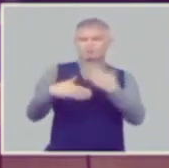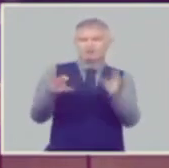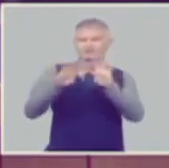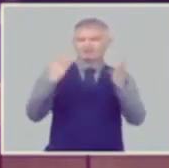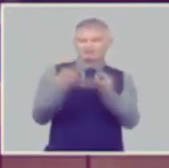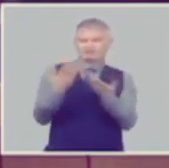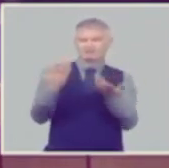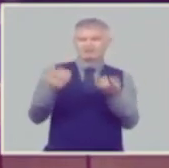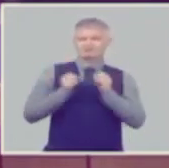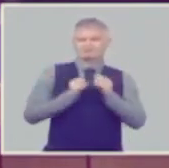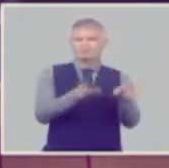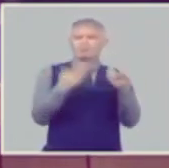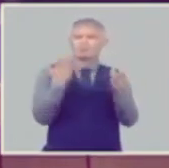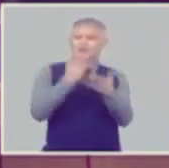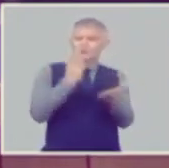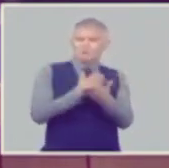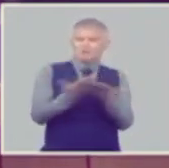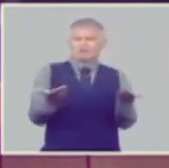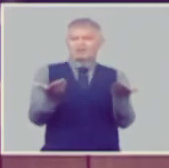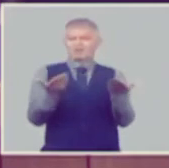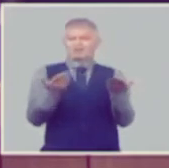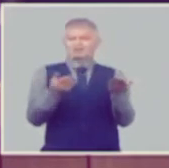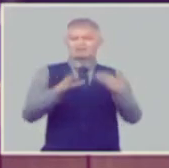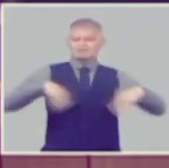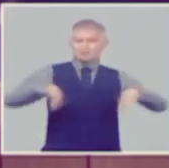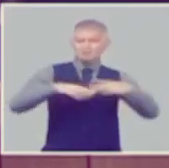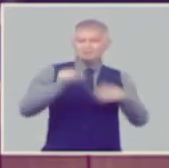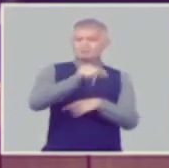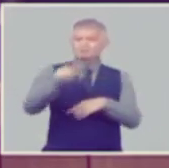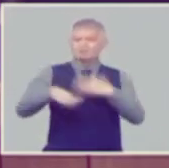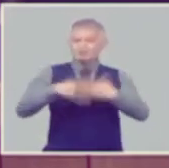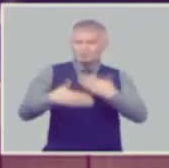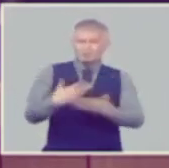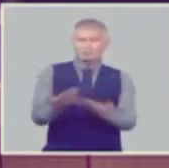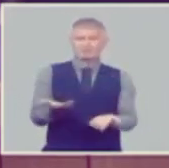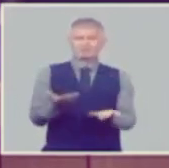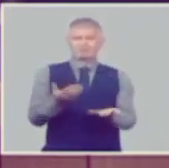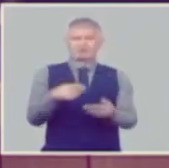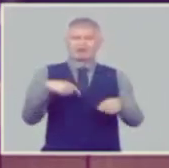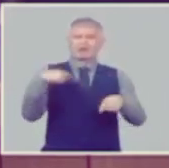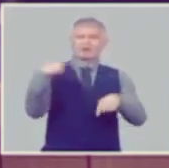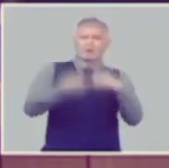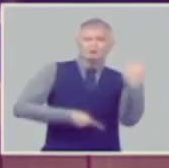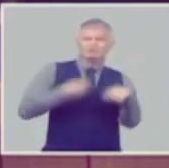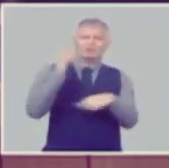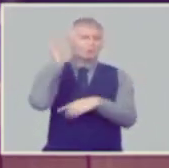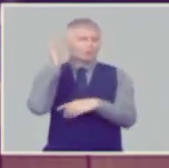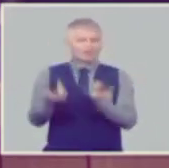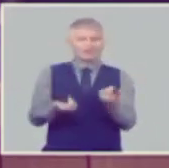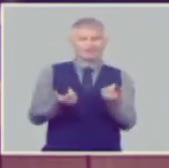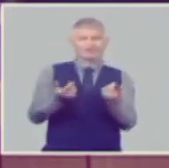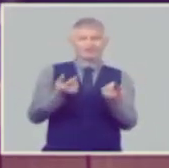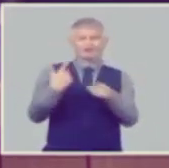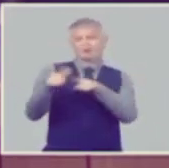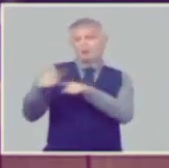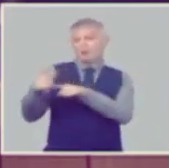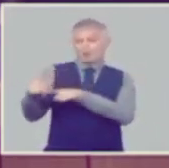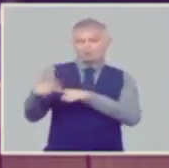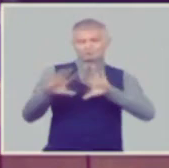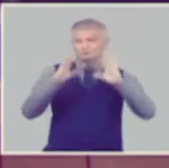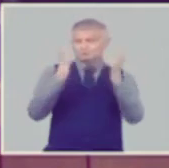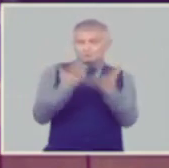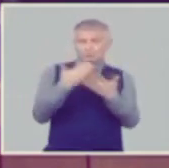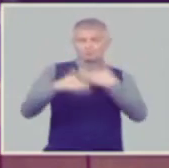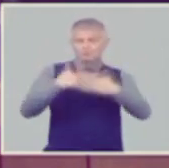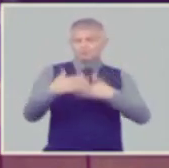deserción escolar, la situación de los más vulnerables, el femicidio, las discriminaciones de cualquier índole y otros problemas que un día nos saltan